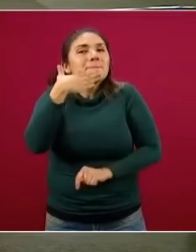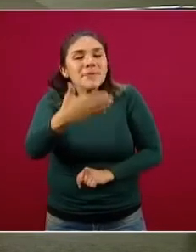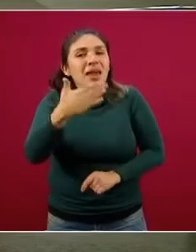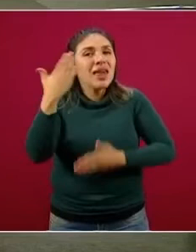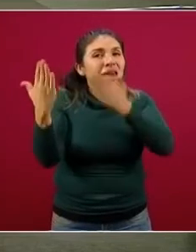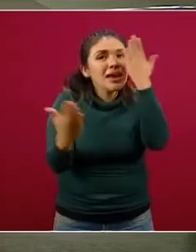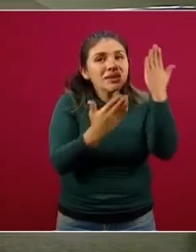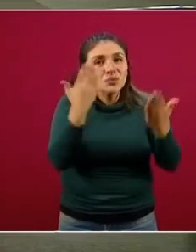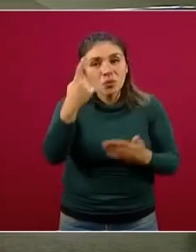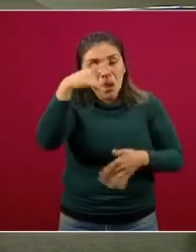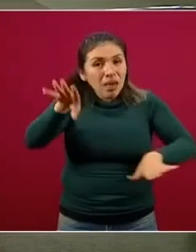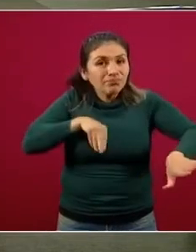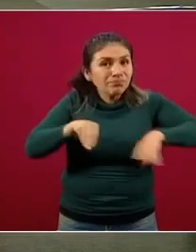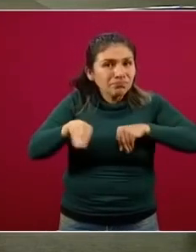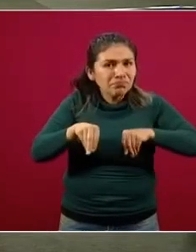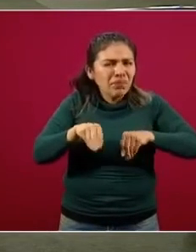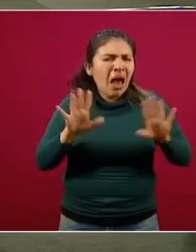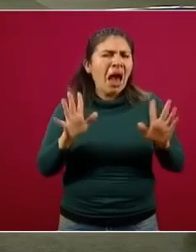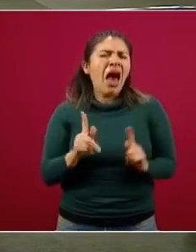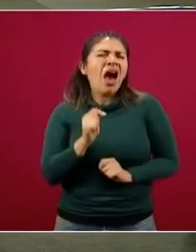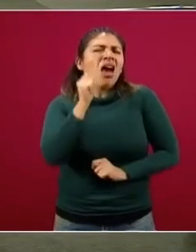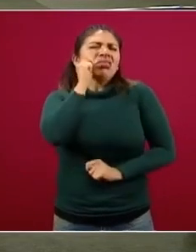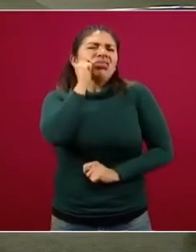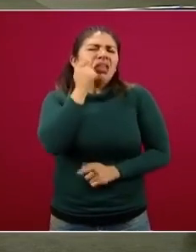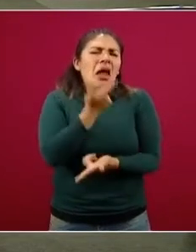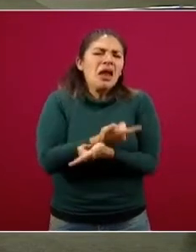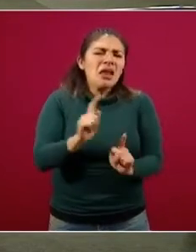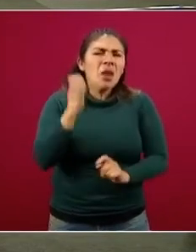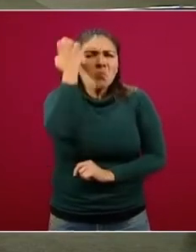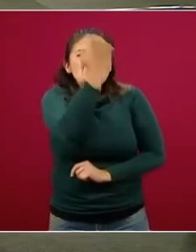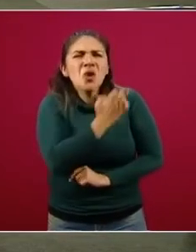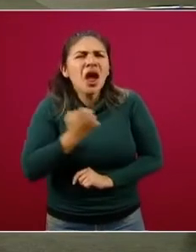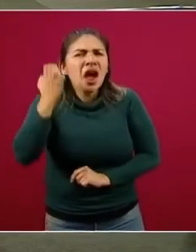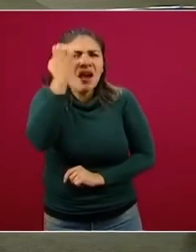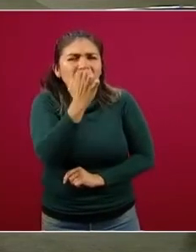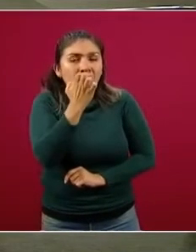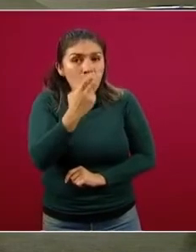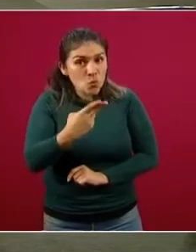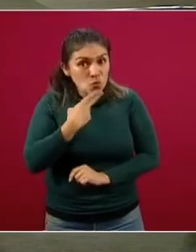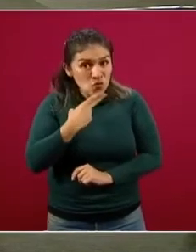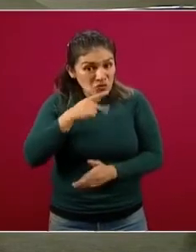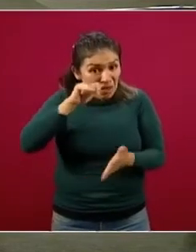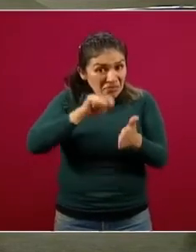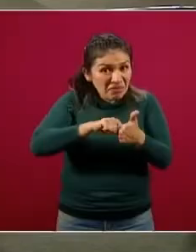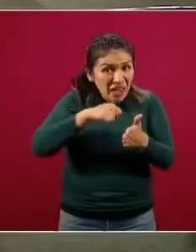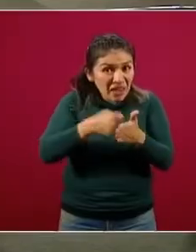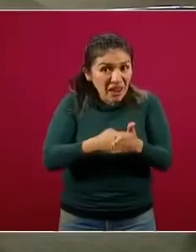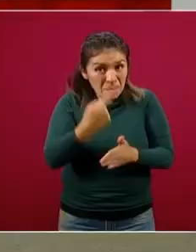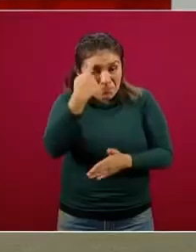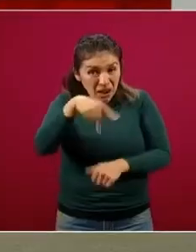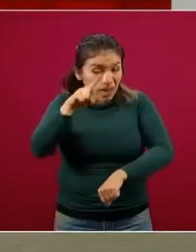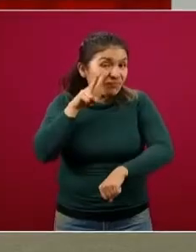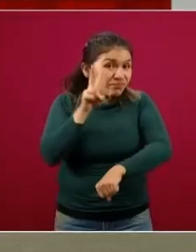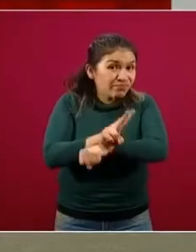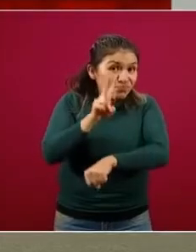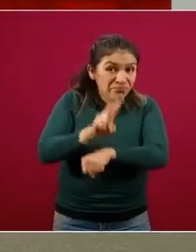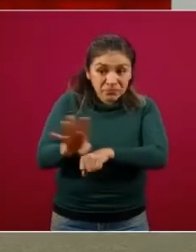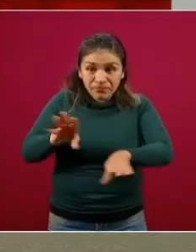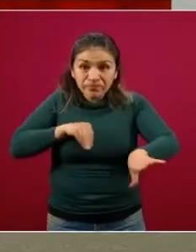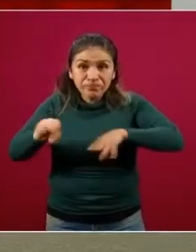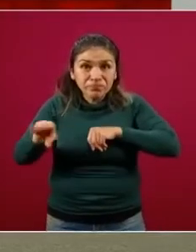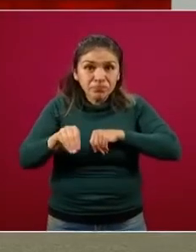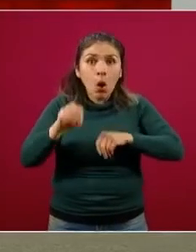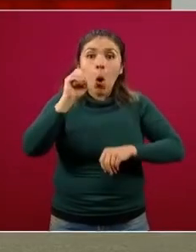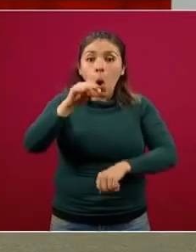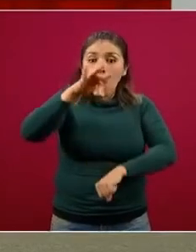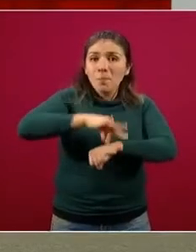Hacer pruebas por hacer pruebas no tiene una utilidad técnica ni de vigilancia epidemiológica y desde luego no médica